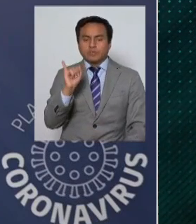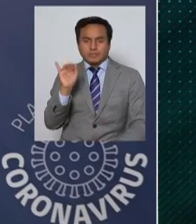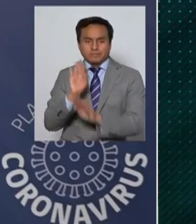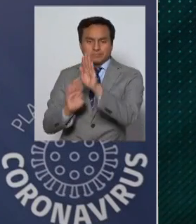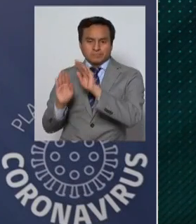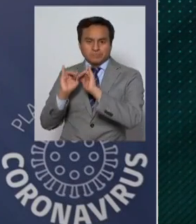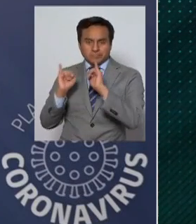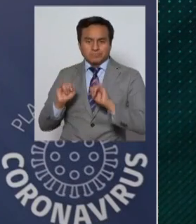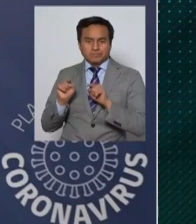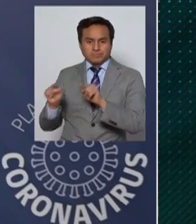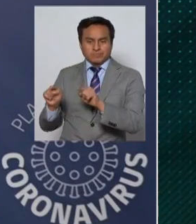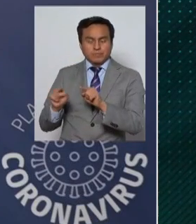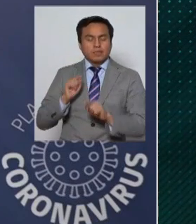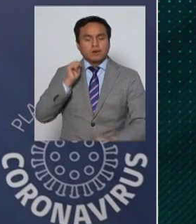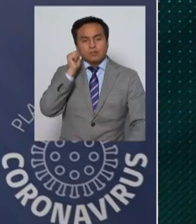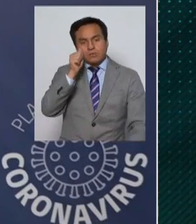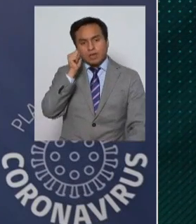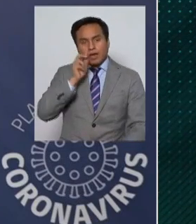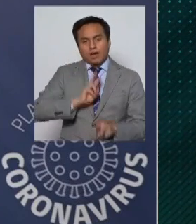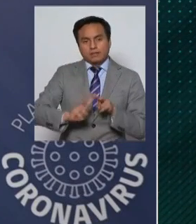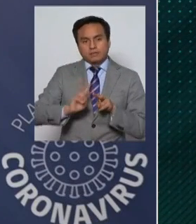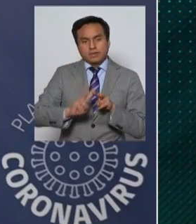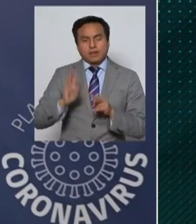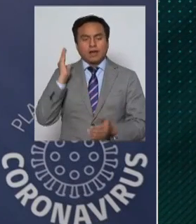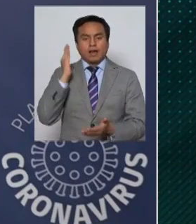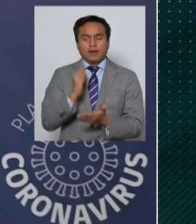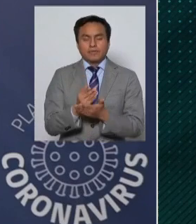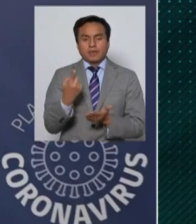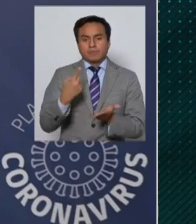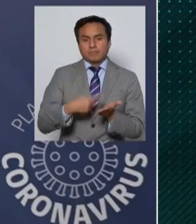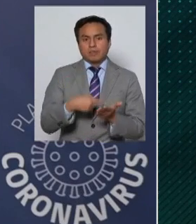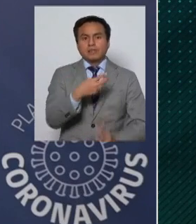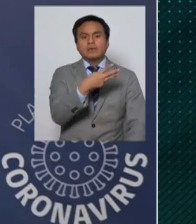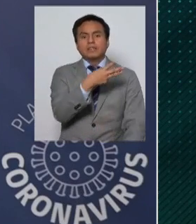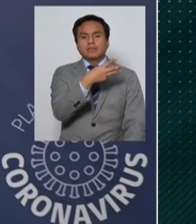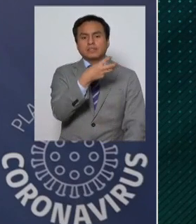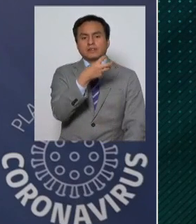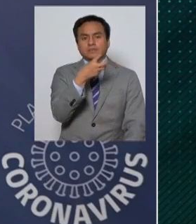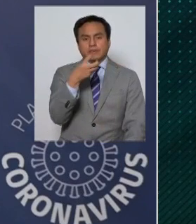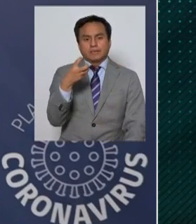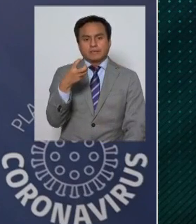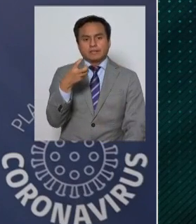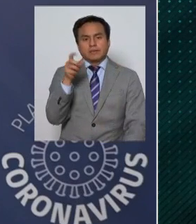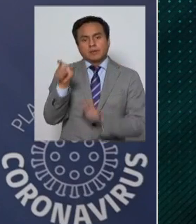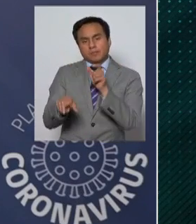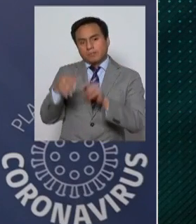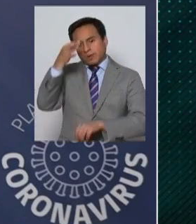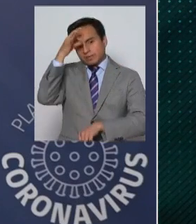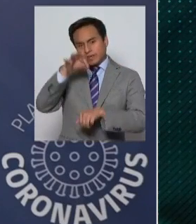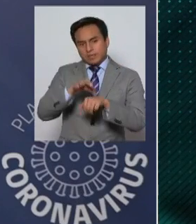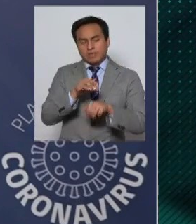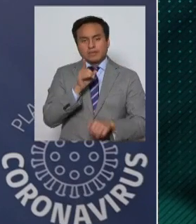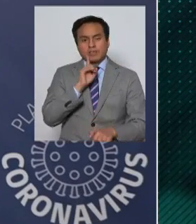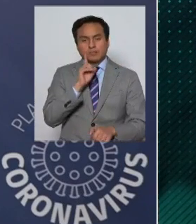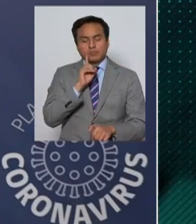sucediendo día tras día hasta llegar a las 1.300 pacientes que tenemos